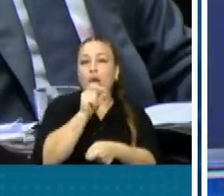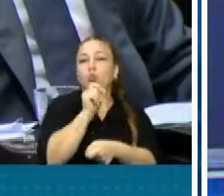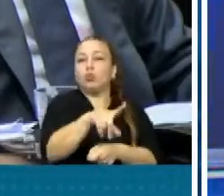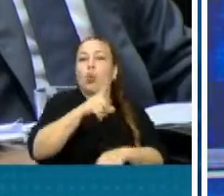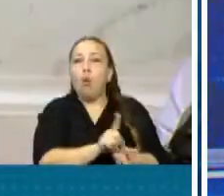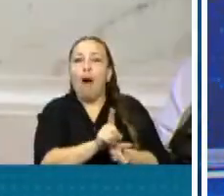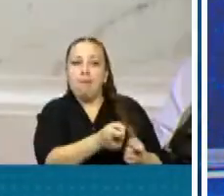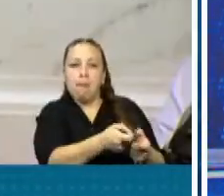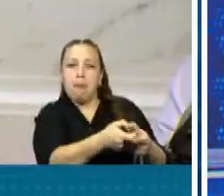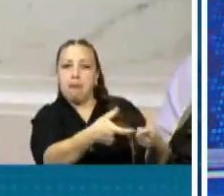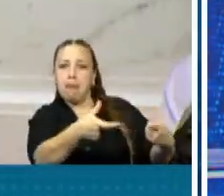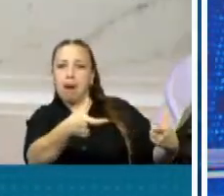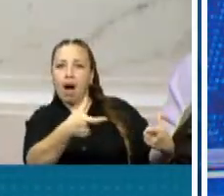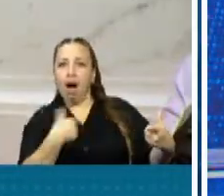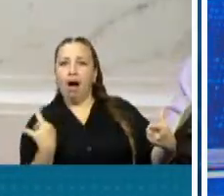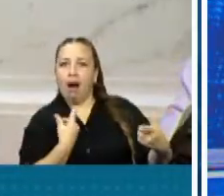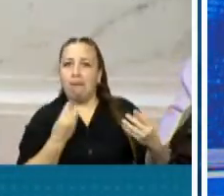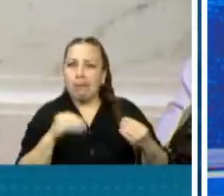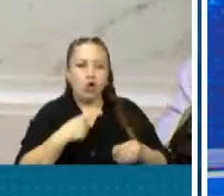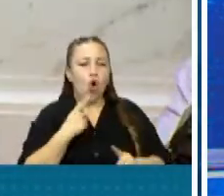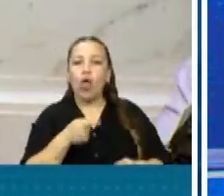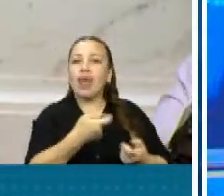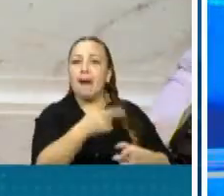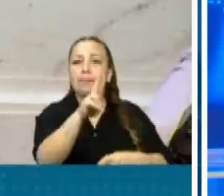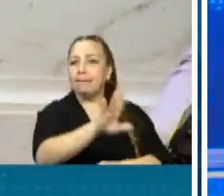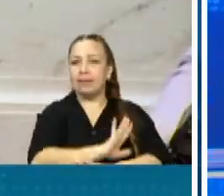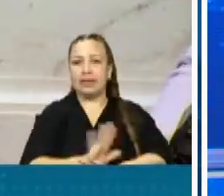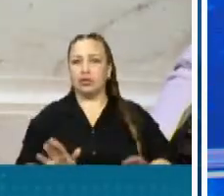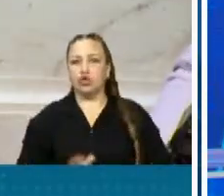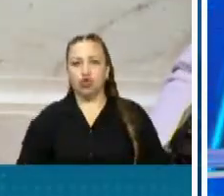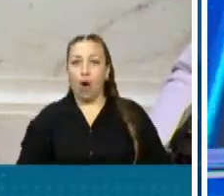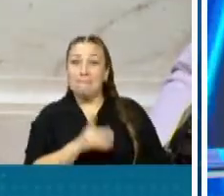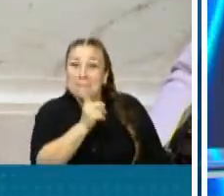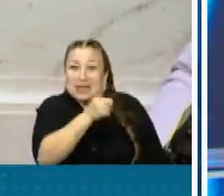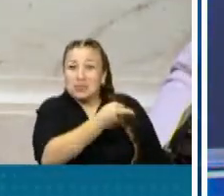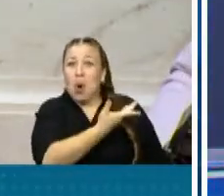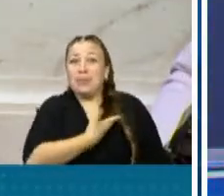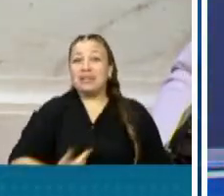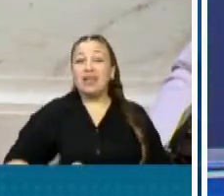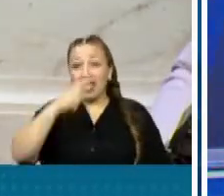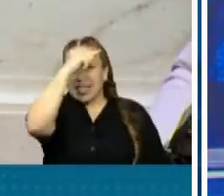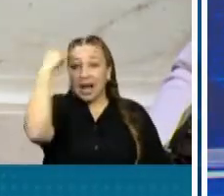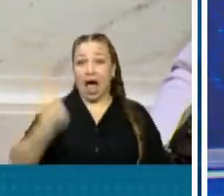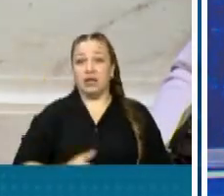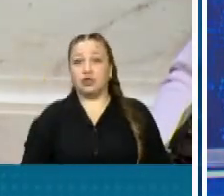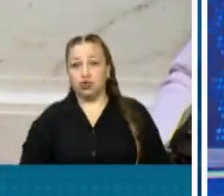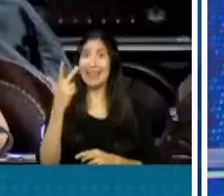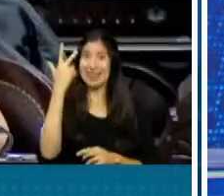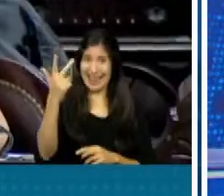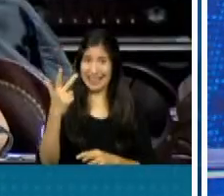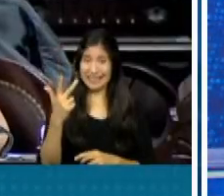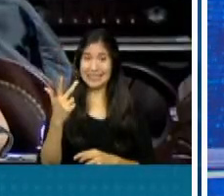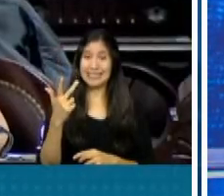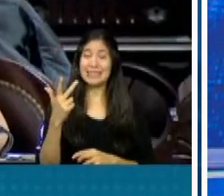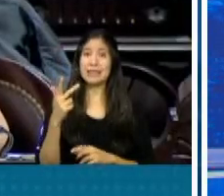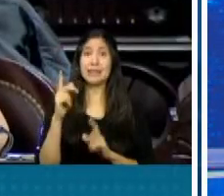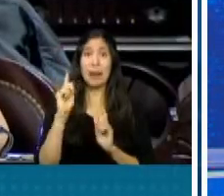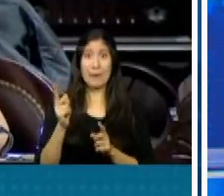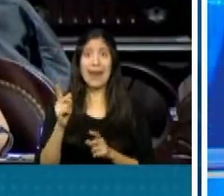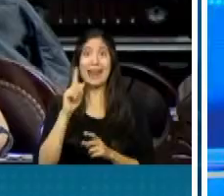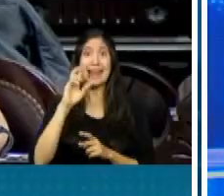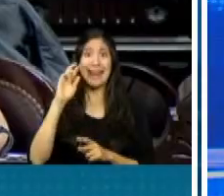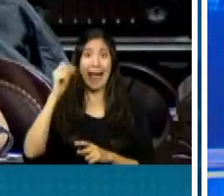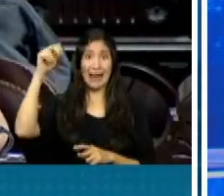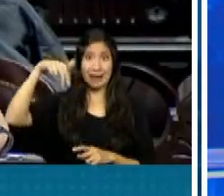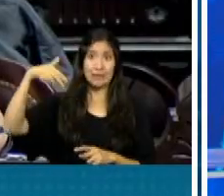De hecho, bueno, un sector del PRO acompañó el dictamen Sí. por el tema previsional. Hay que ver lo hablábamos recién con Caro Ramos, ¿no? Que decían ayer